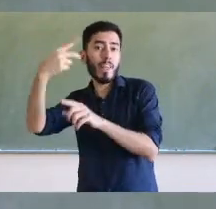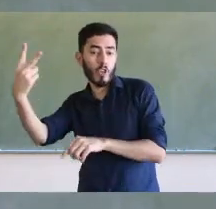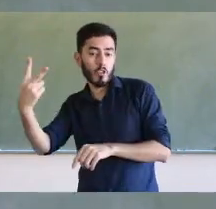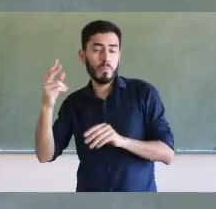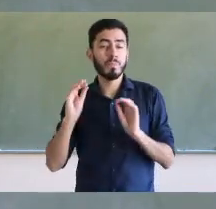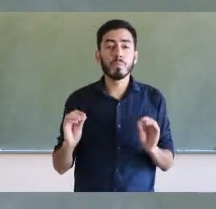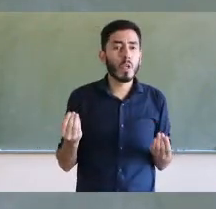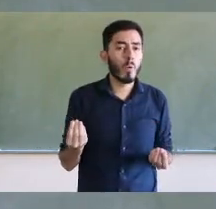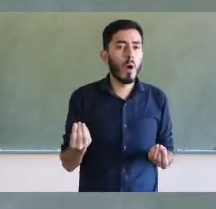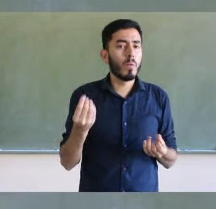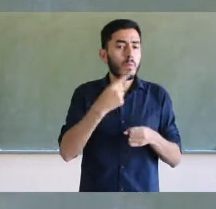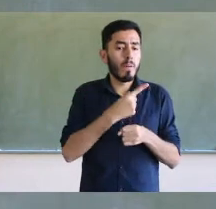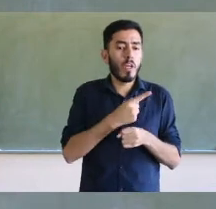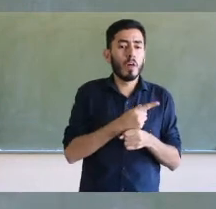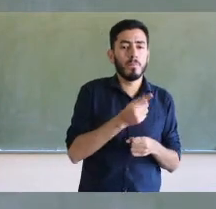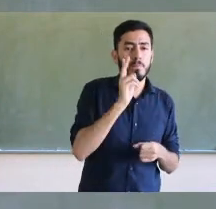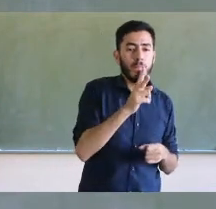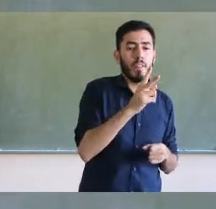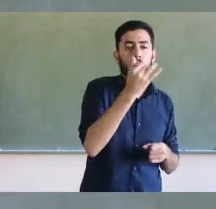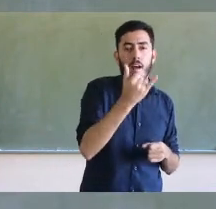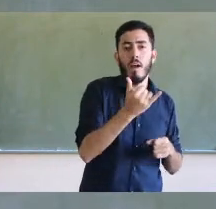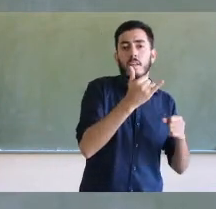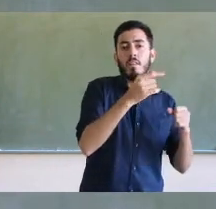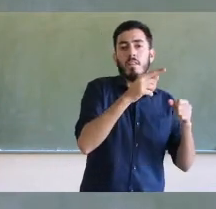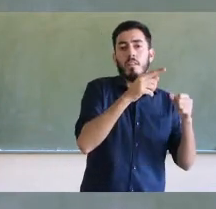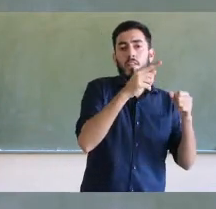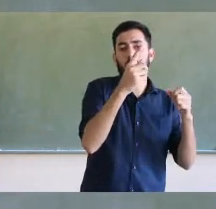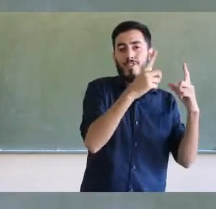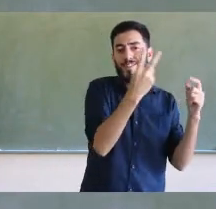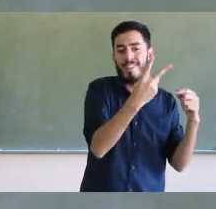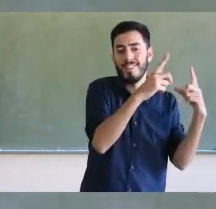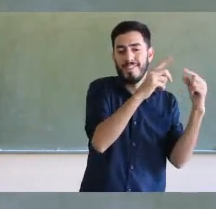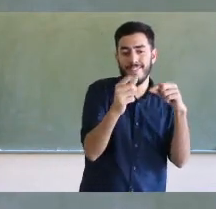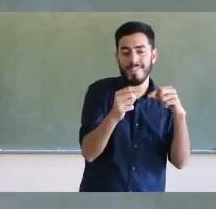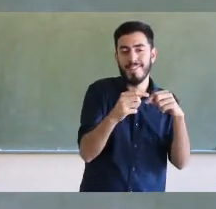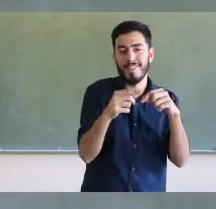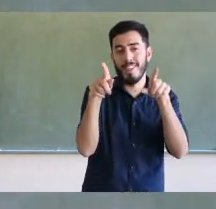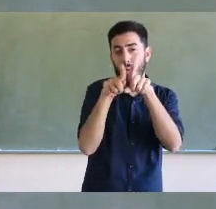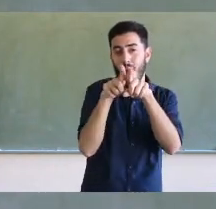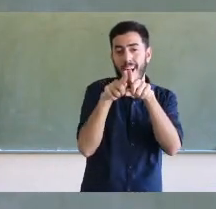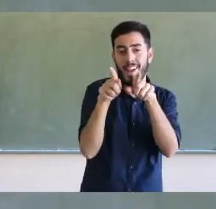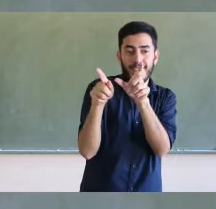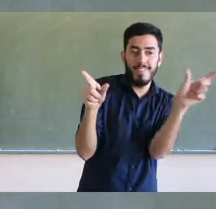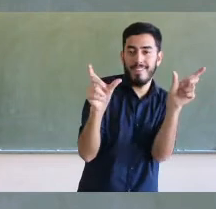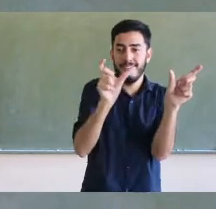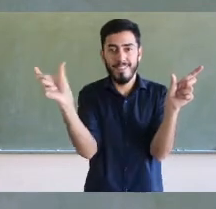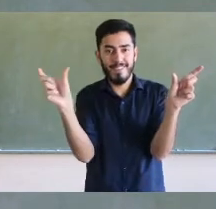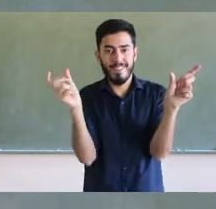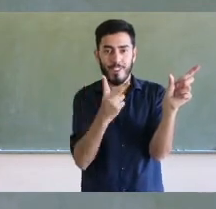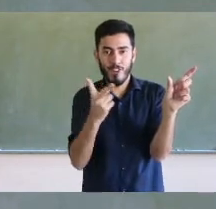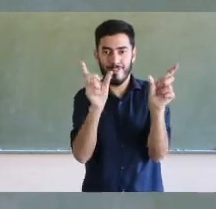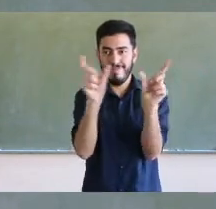¿Qué es lo que tenemos que comenzar haciendo? Viendo que tenemos dos miembros por un lado, ¿sí? A la izquierda del igual y otro a la derecha del signo igual.